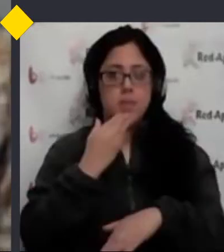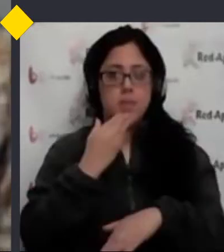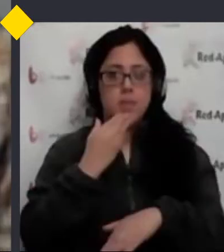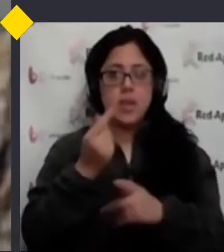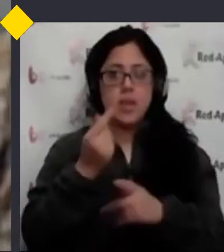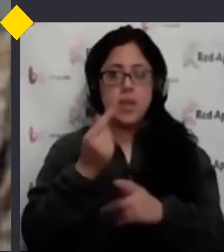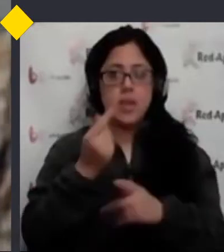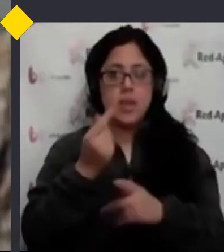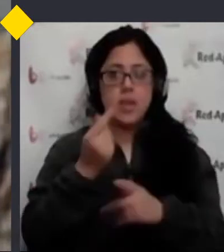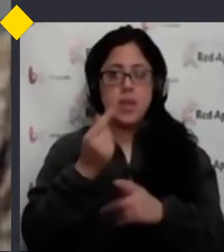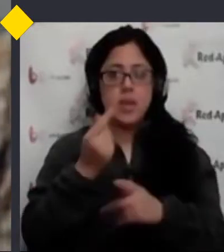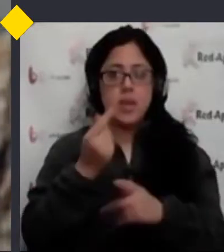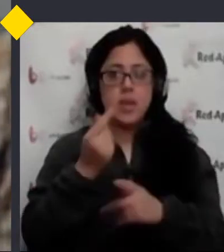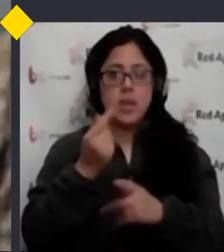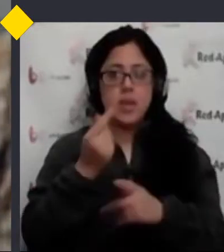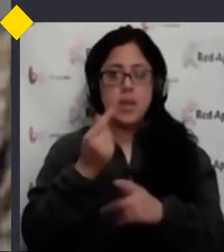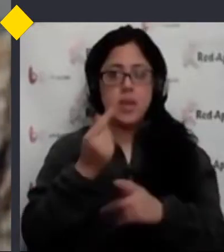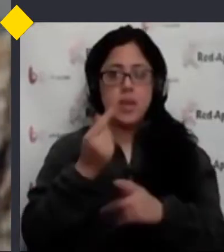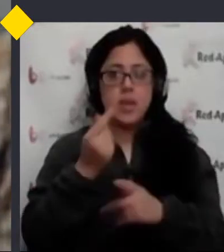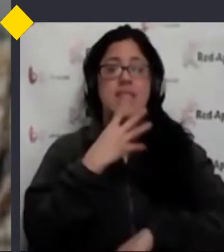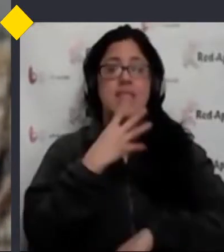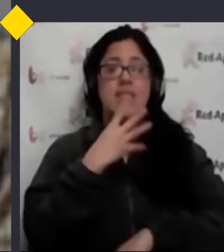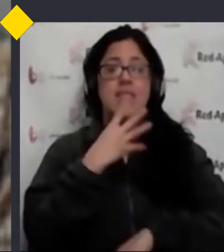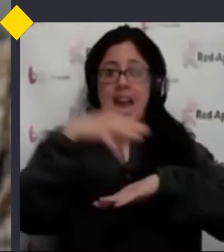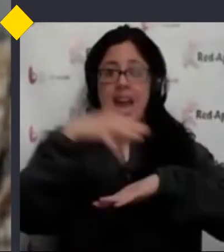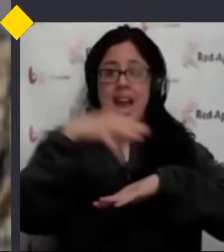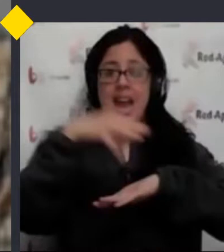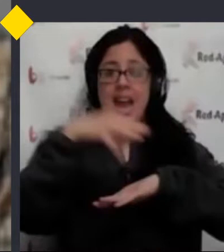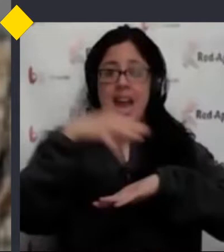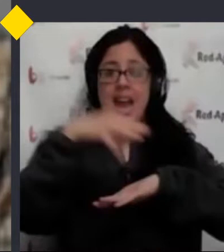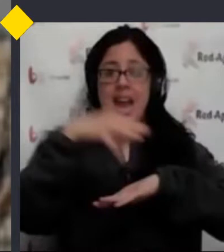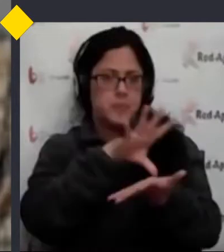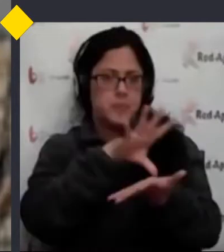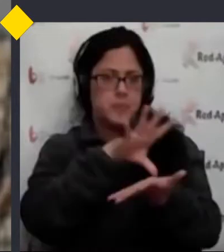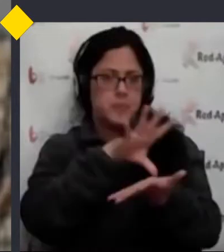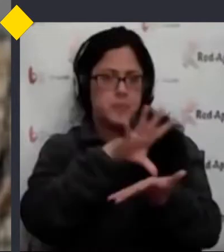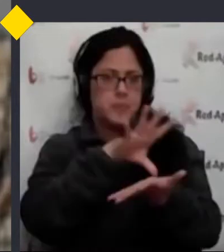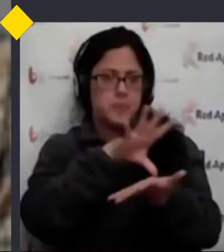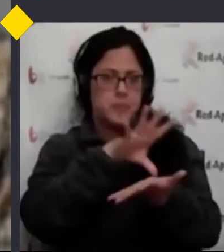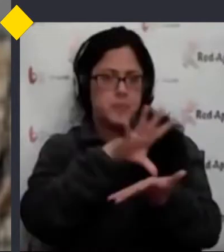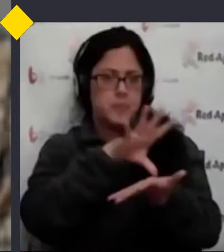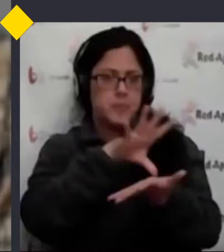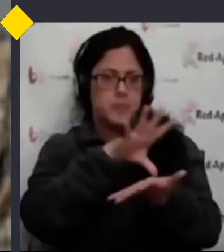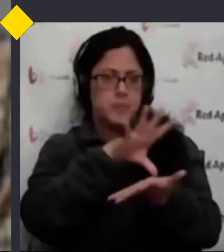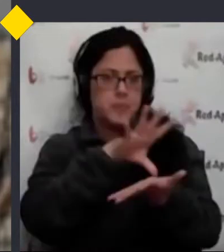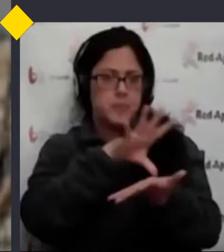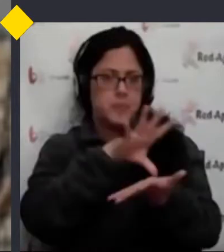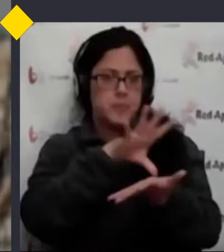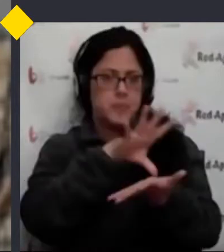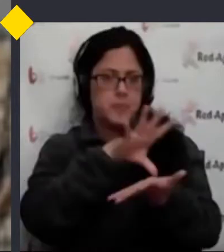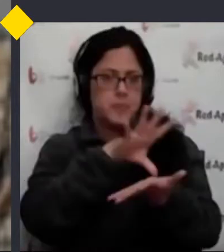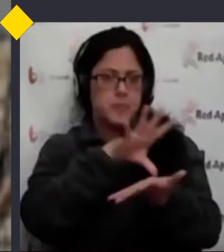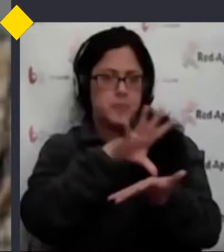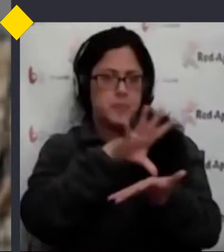Parinacota, Panoramas y Tendencias de una Región Fronteriza. José Tomás es ingeniero comercial de la Pontificia Universidad Católica de Chile y